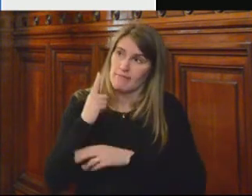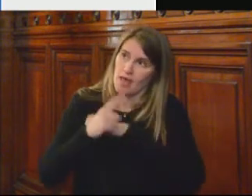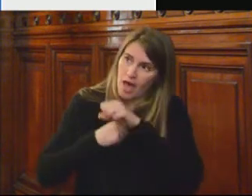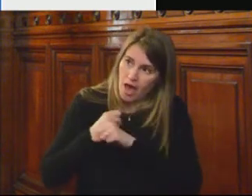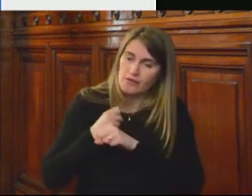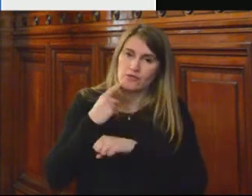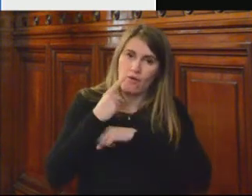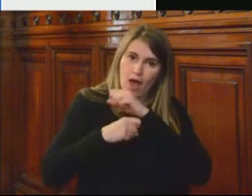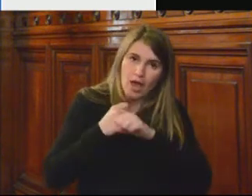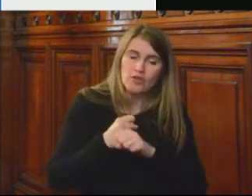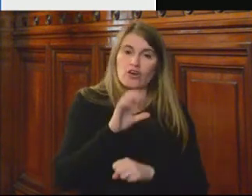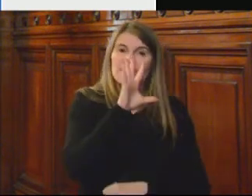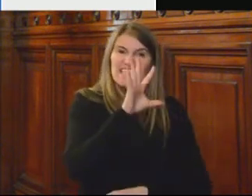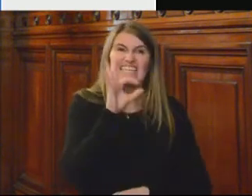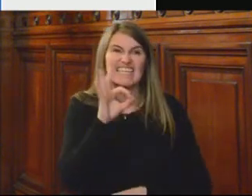cada año en Venezuela,